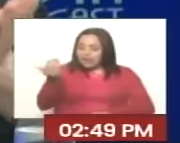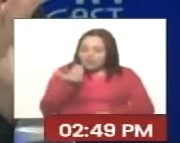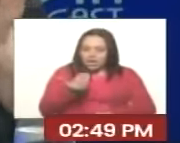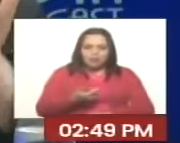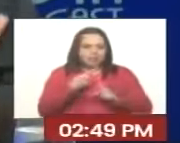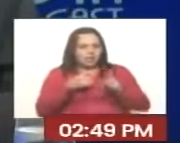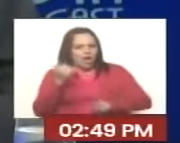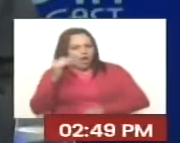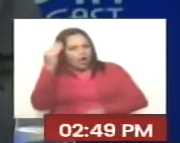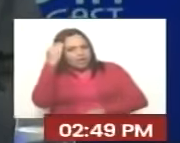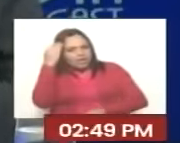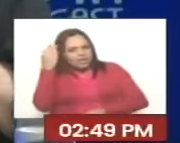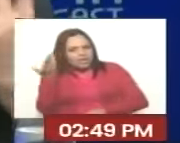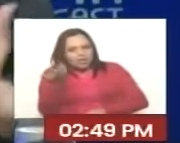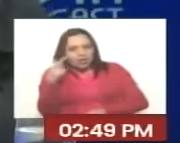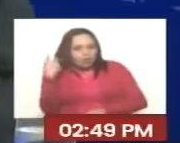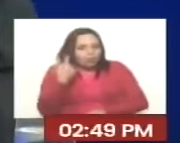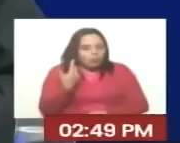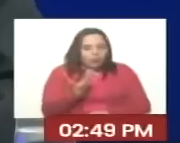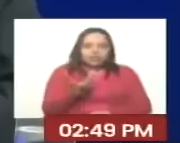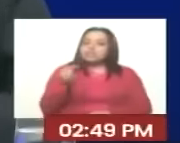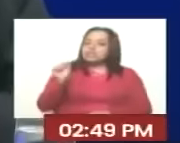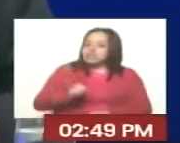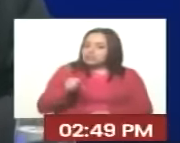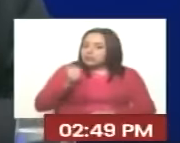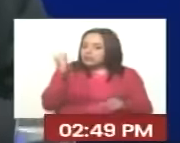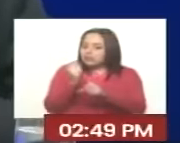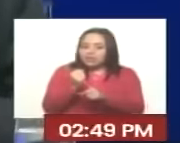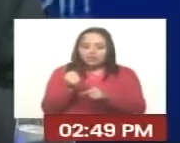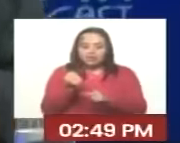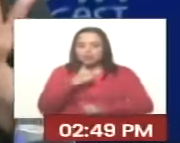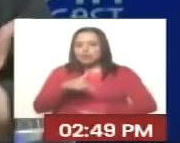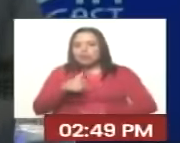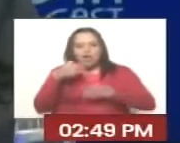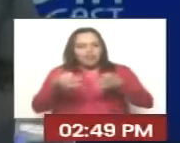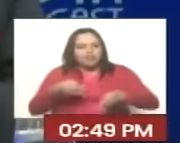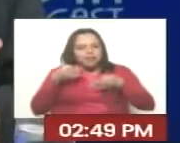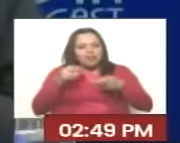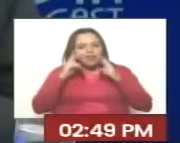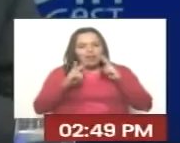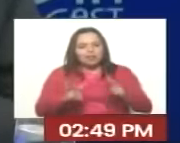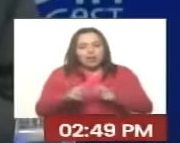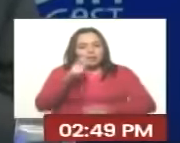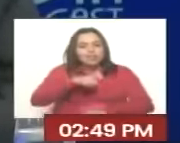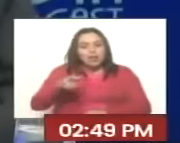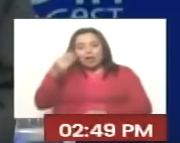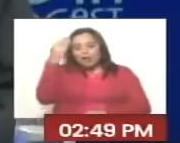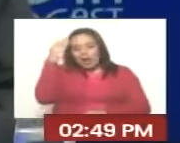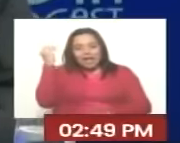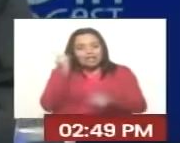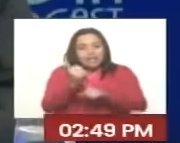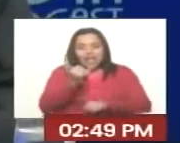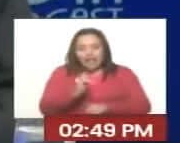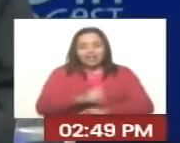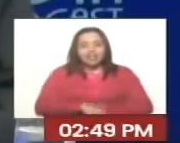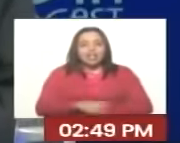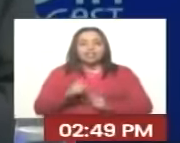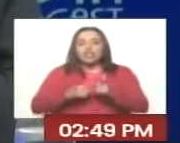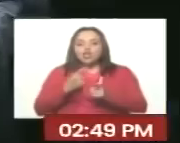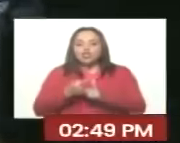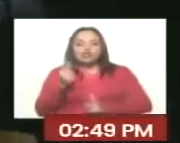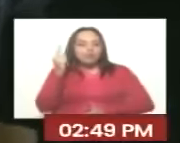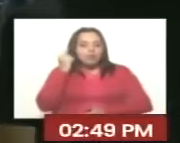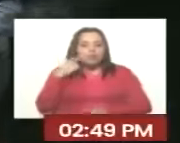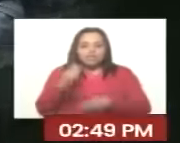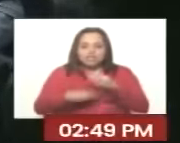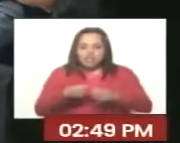Pero así son los homicidas. Pero eso lo vemos nosotros en el día a día. Las mentes criminales son así. Ella agarró entonces